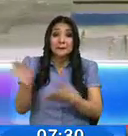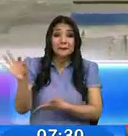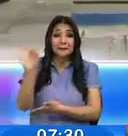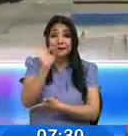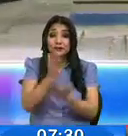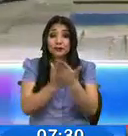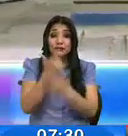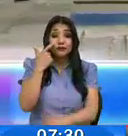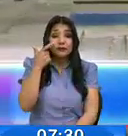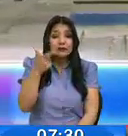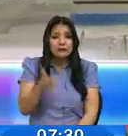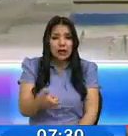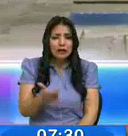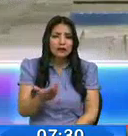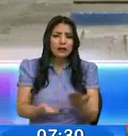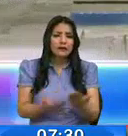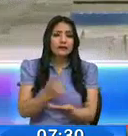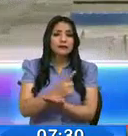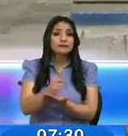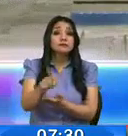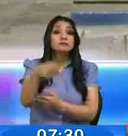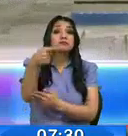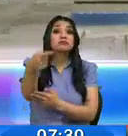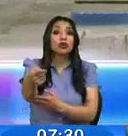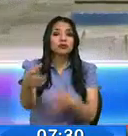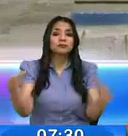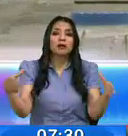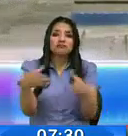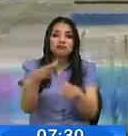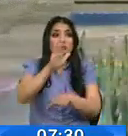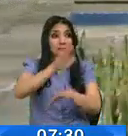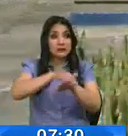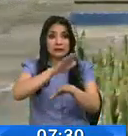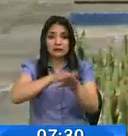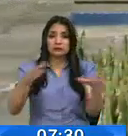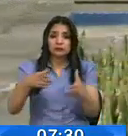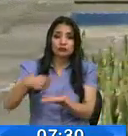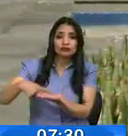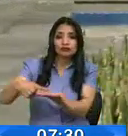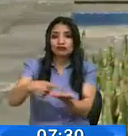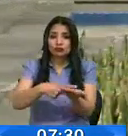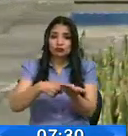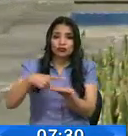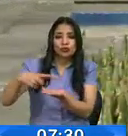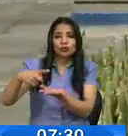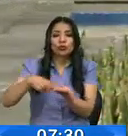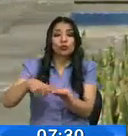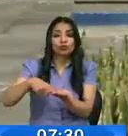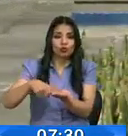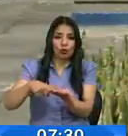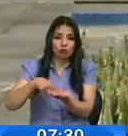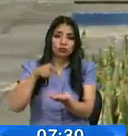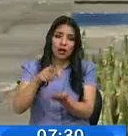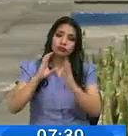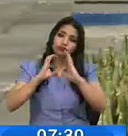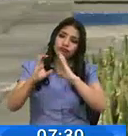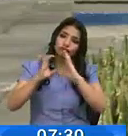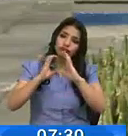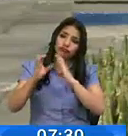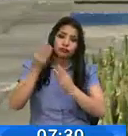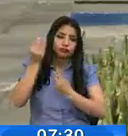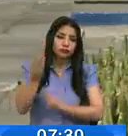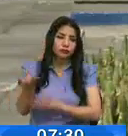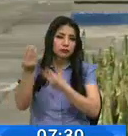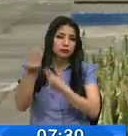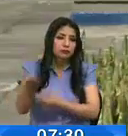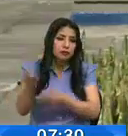y todo eso, yo pienso que a lo mejor la próxima semana ya nos llame a una reunión y eso, ahí conversaremos